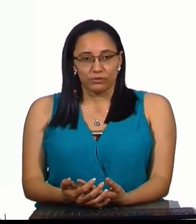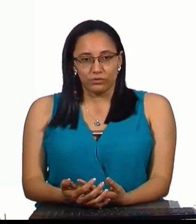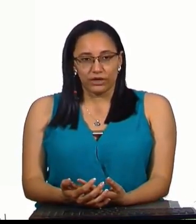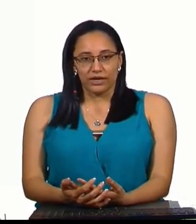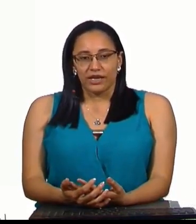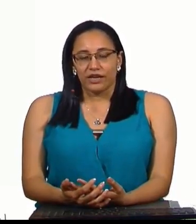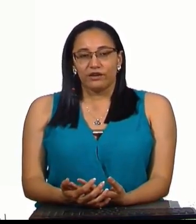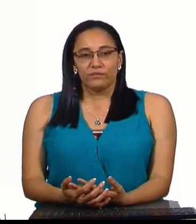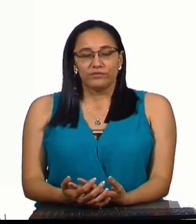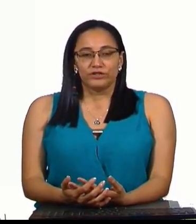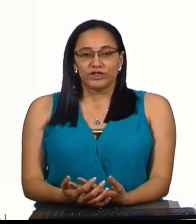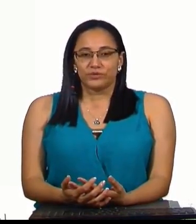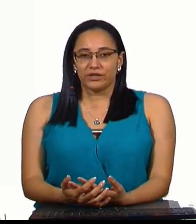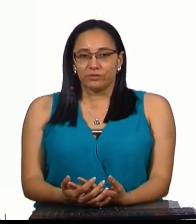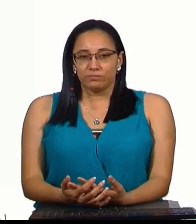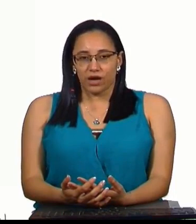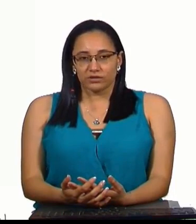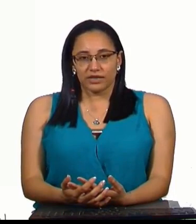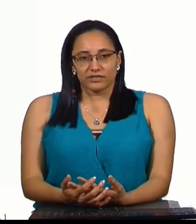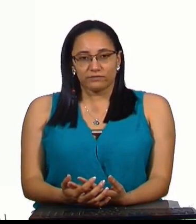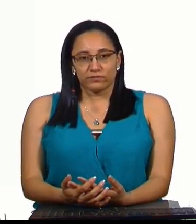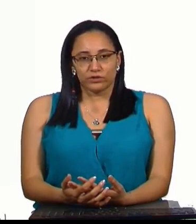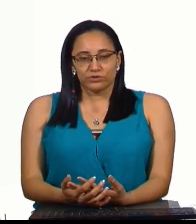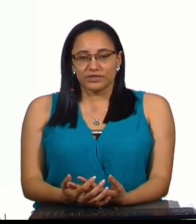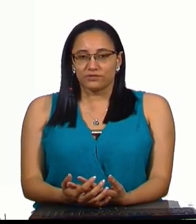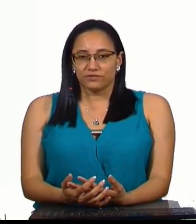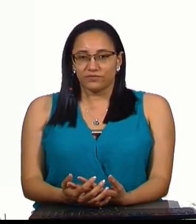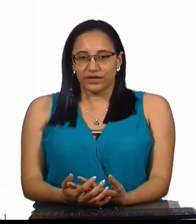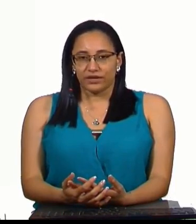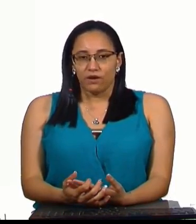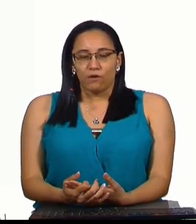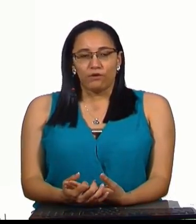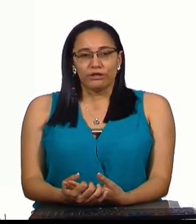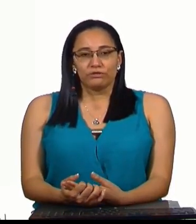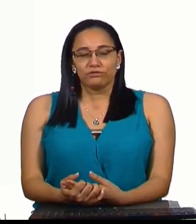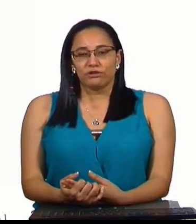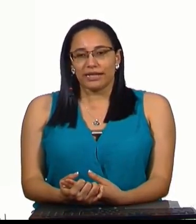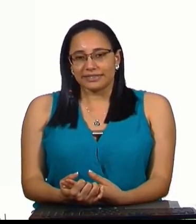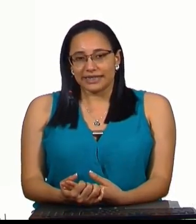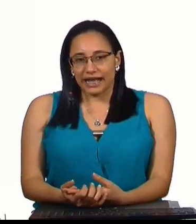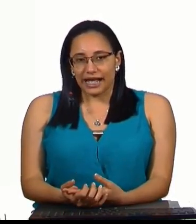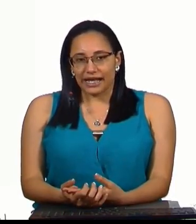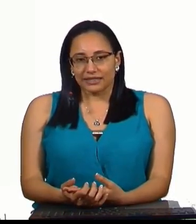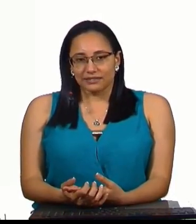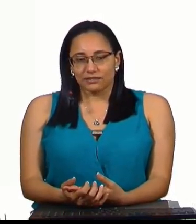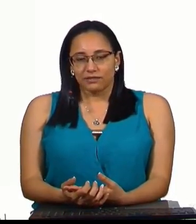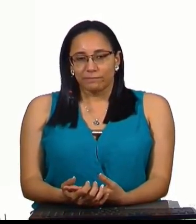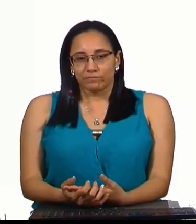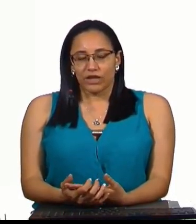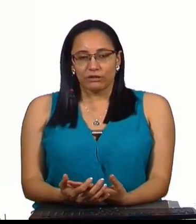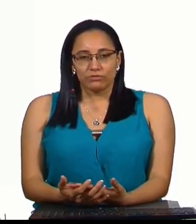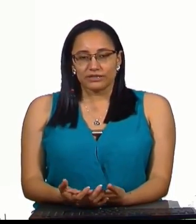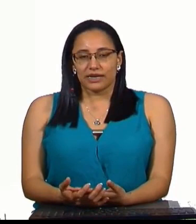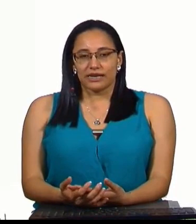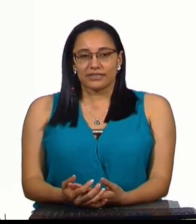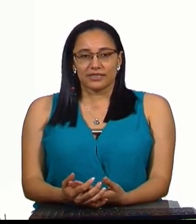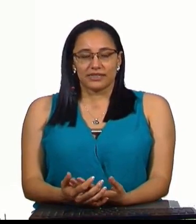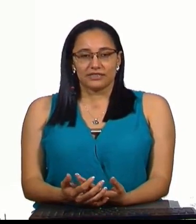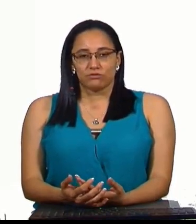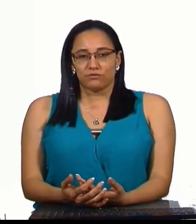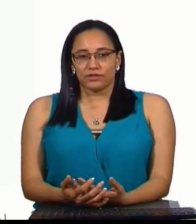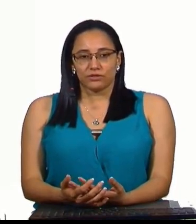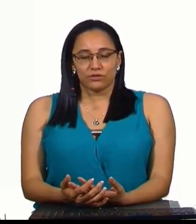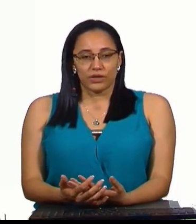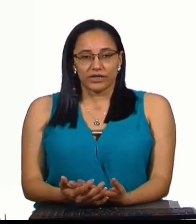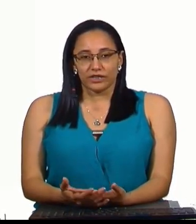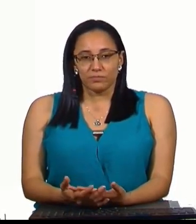como armadura, and refrigerator box as a fortress to defend, o incluso las cajas, algunas cajas ya sean